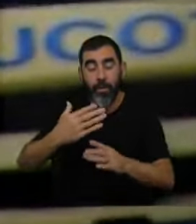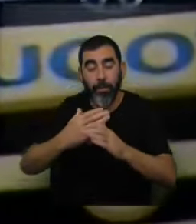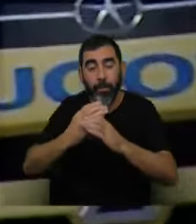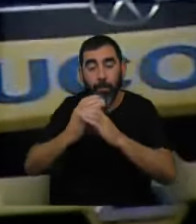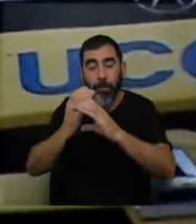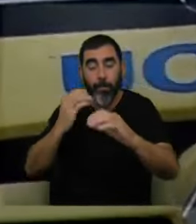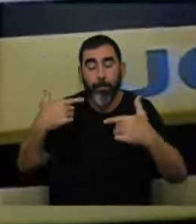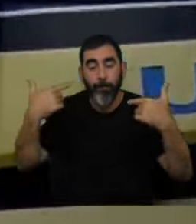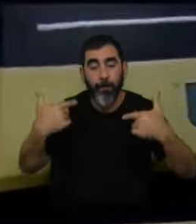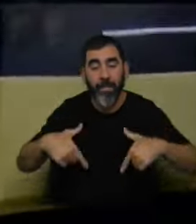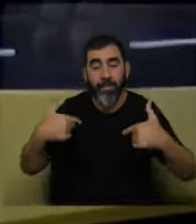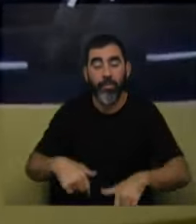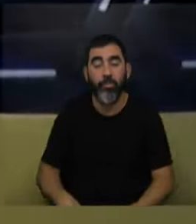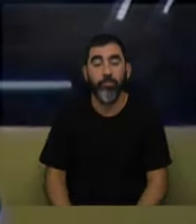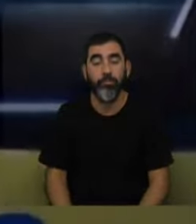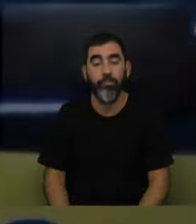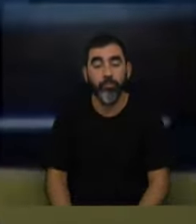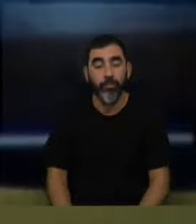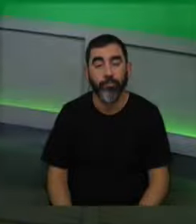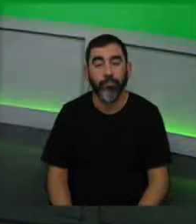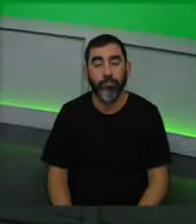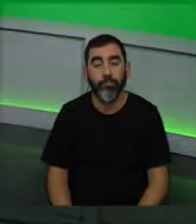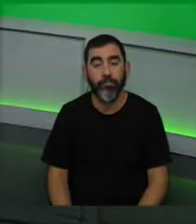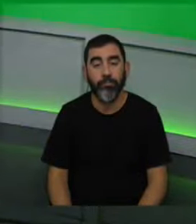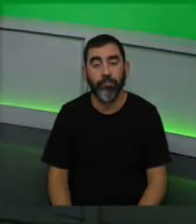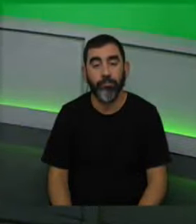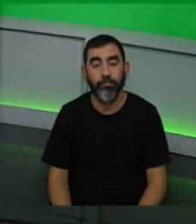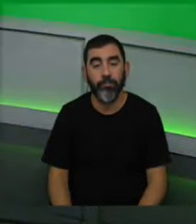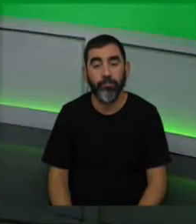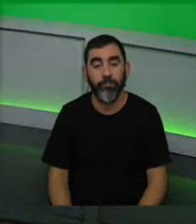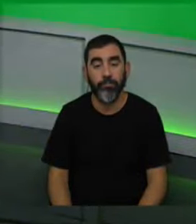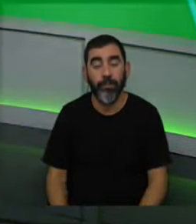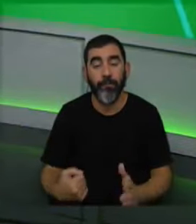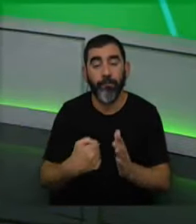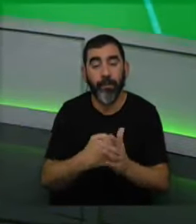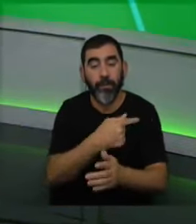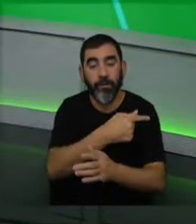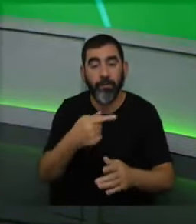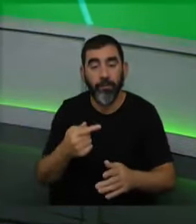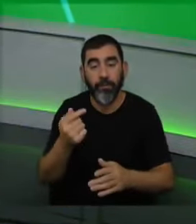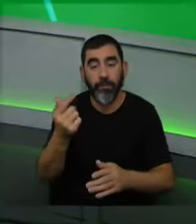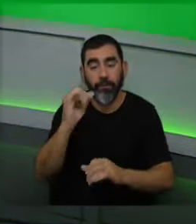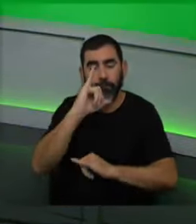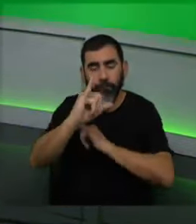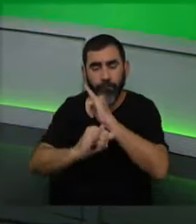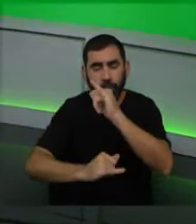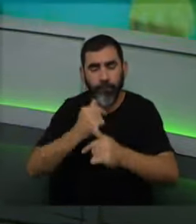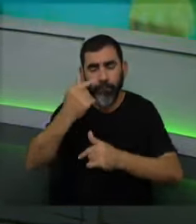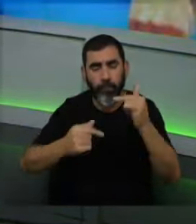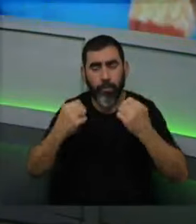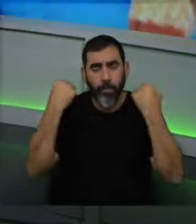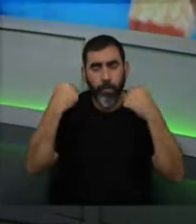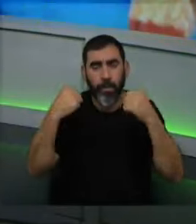transporte y Obras Públicas José Hernández Bueno y este fin de semana hubo mucha información en materia de